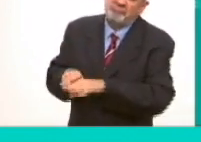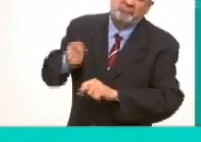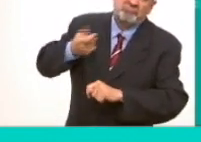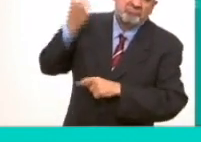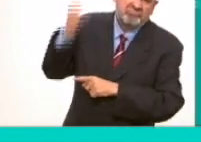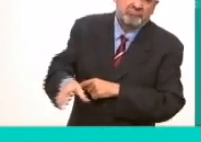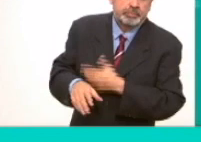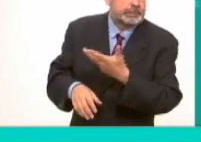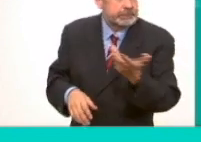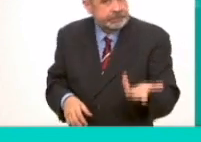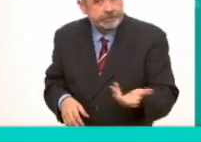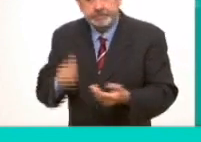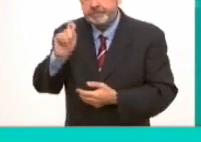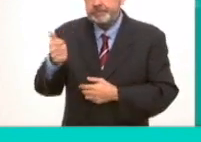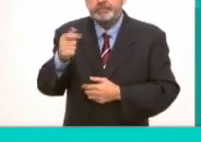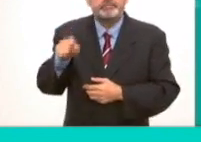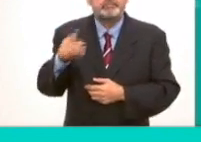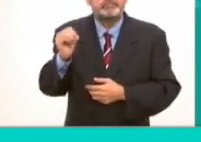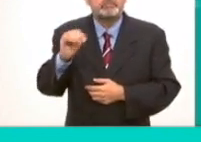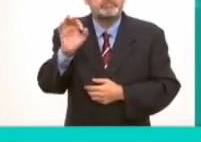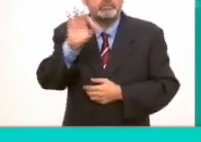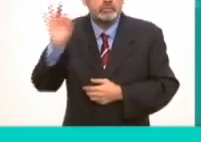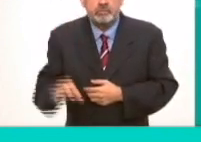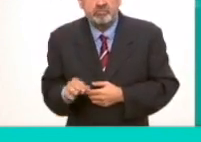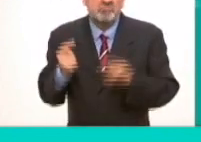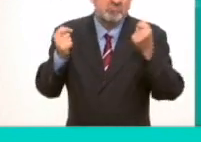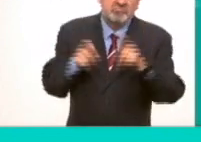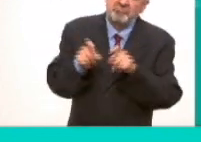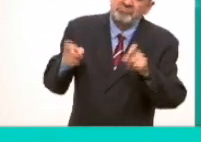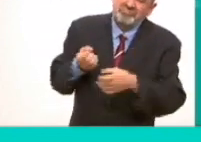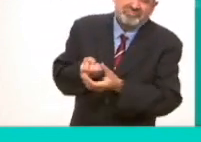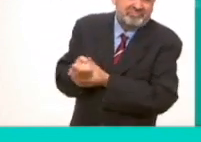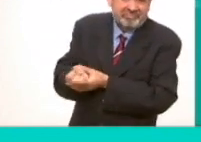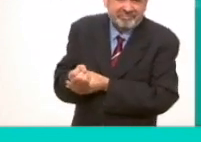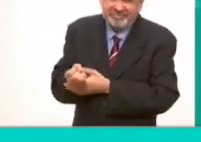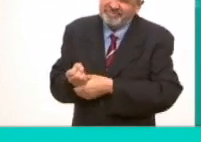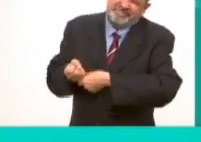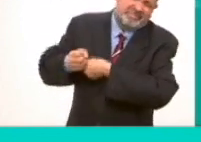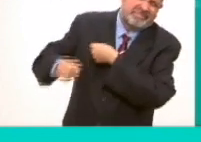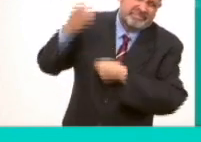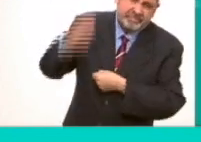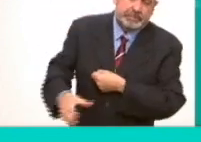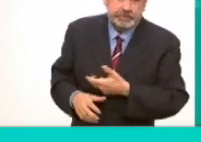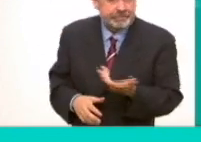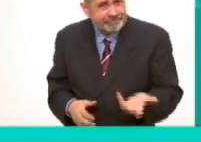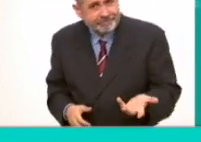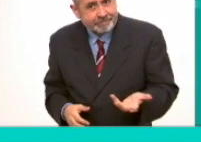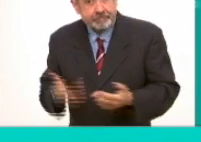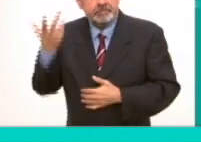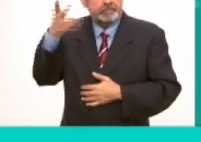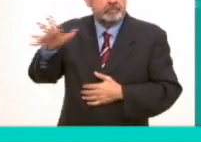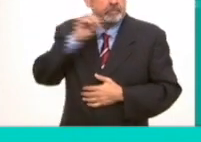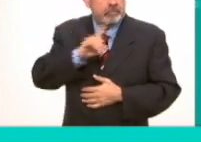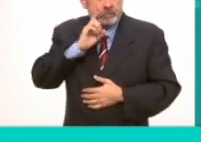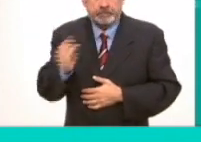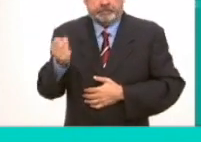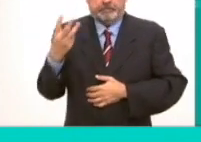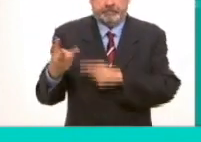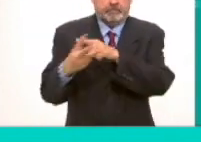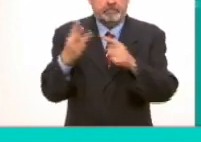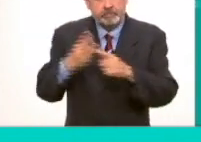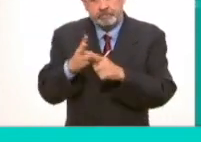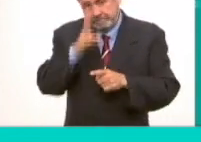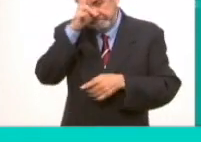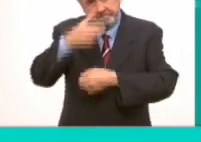29.6 por en el parto es decir tres de cada 10 mujeres han sido Víctimas de ese tipo de